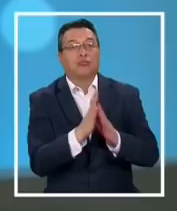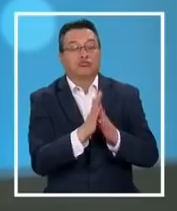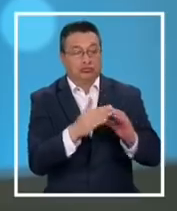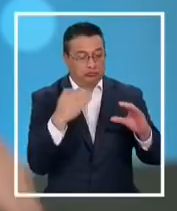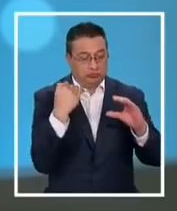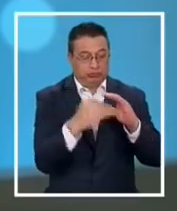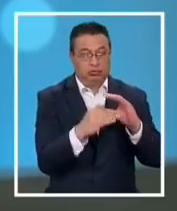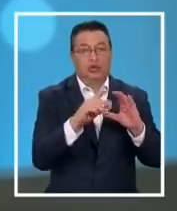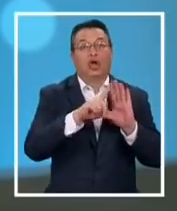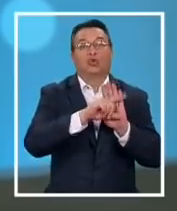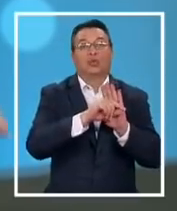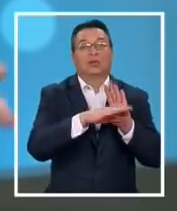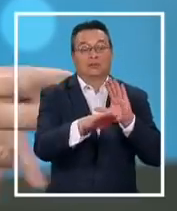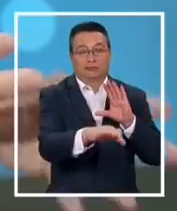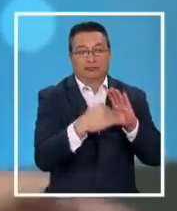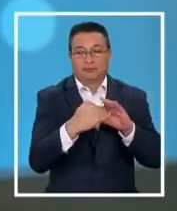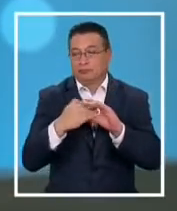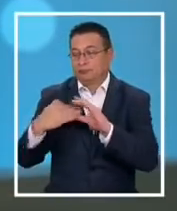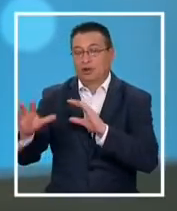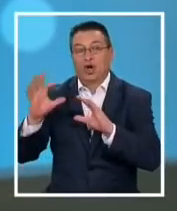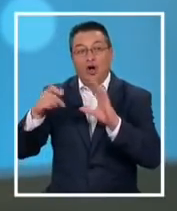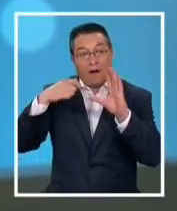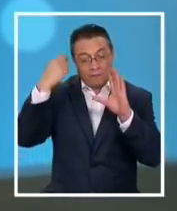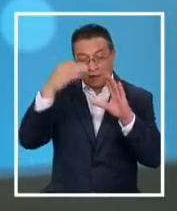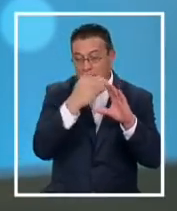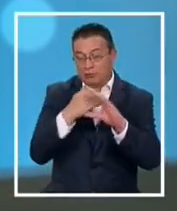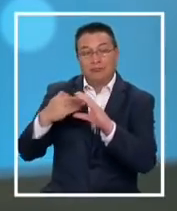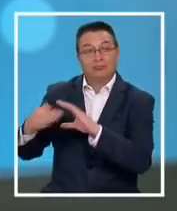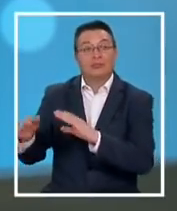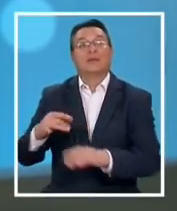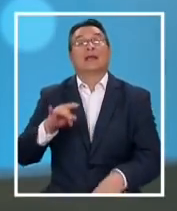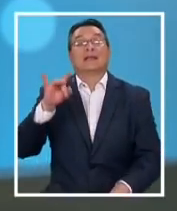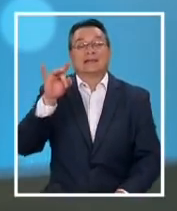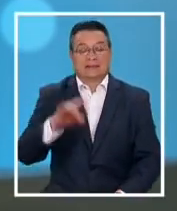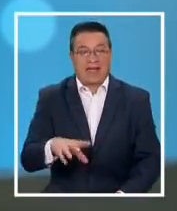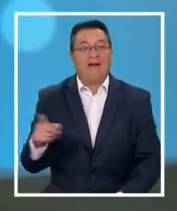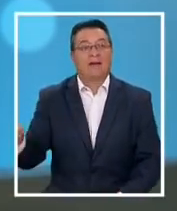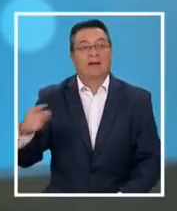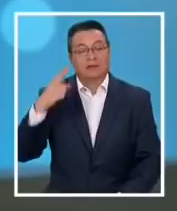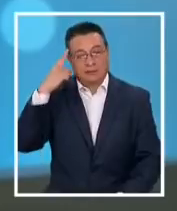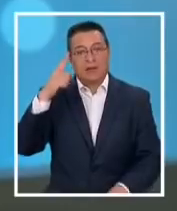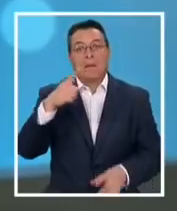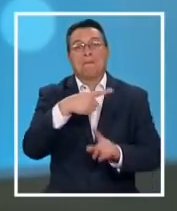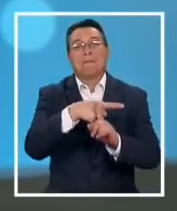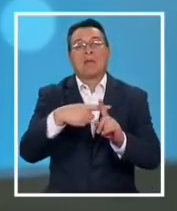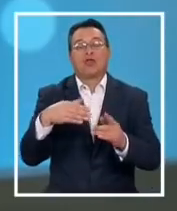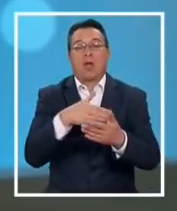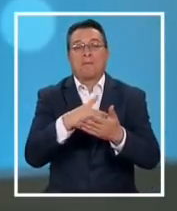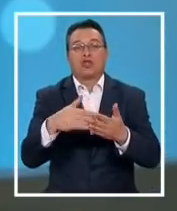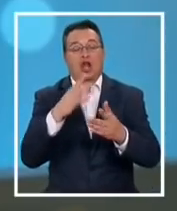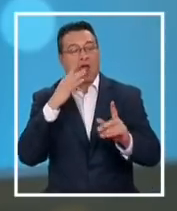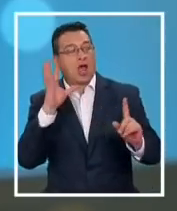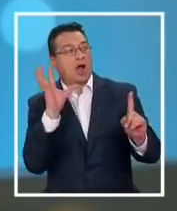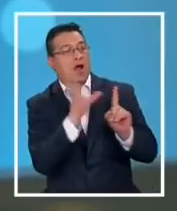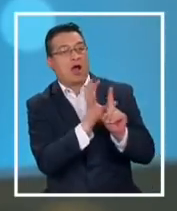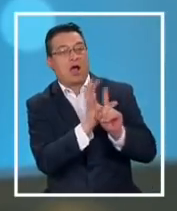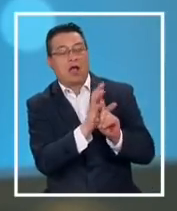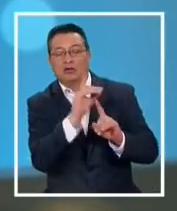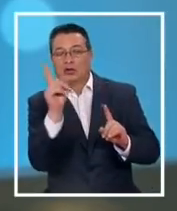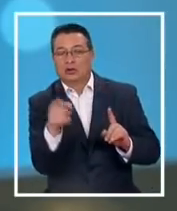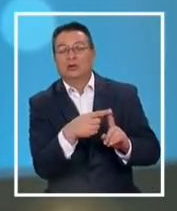un Twitter o un video, ¿ah? Porque saben que Pamela tiene 500,000 de seguidores y por lo